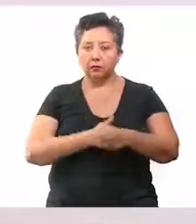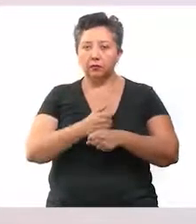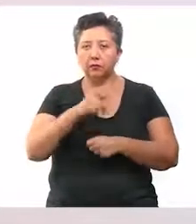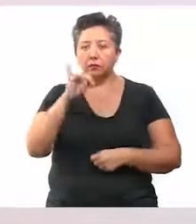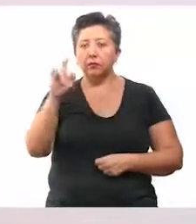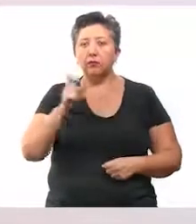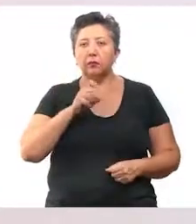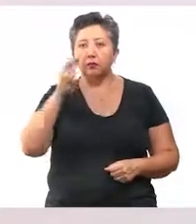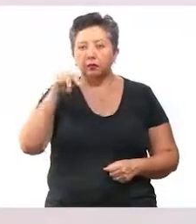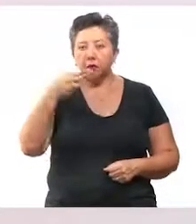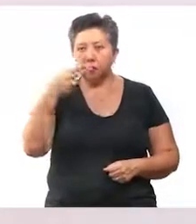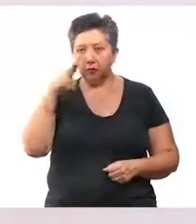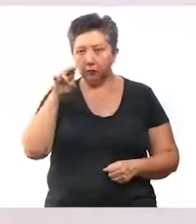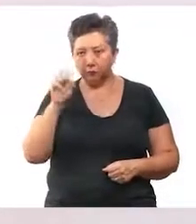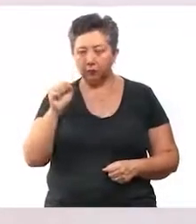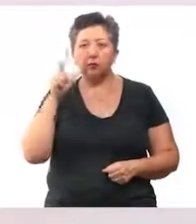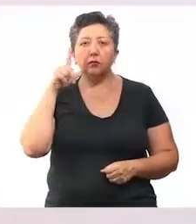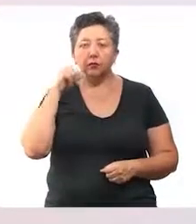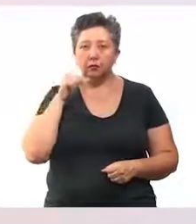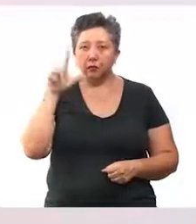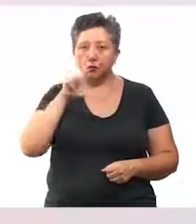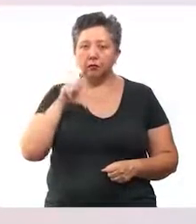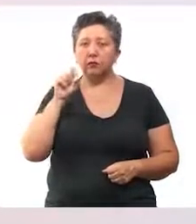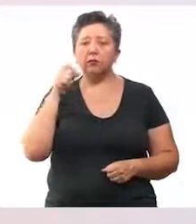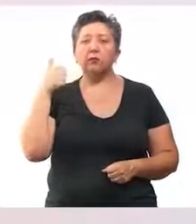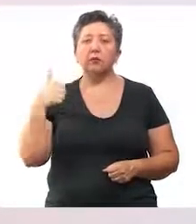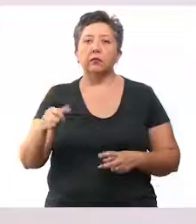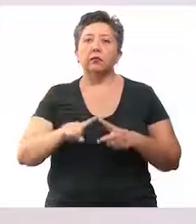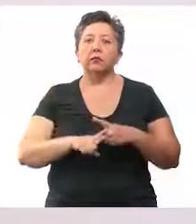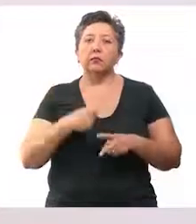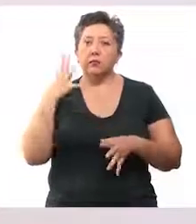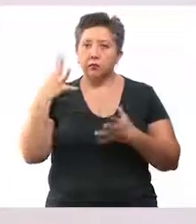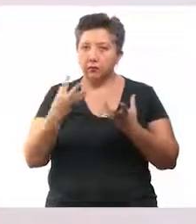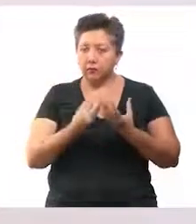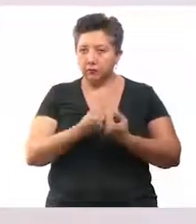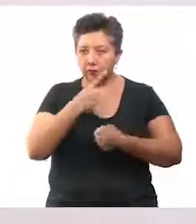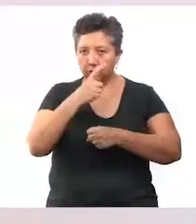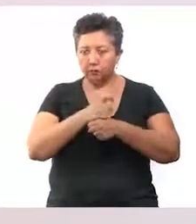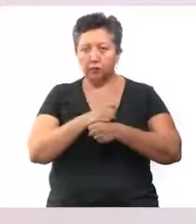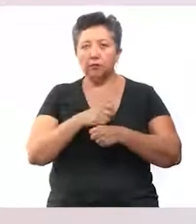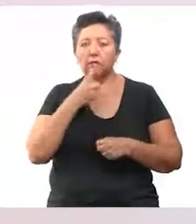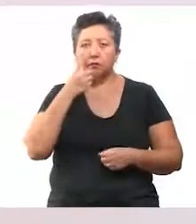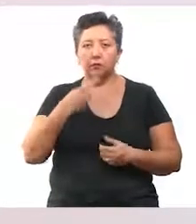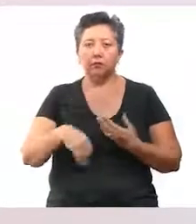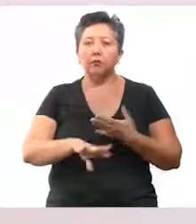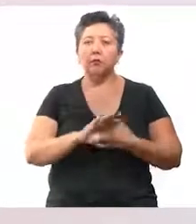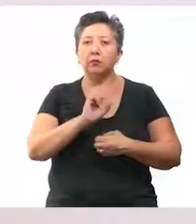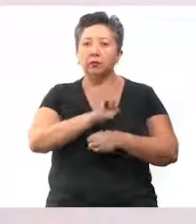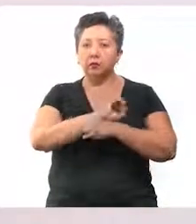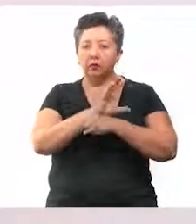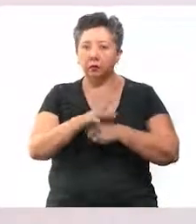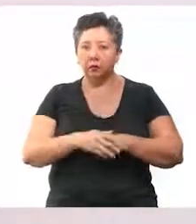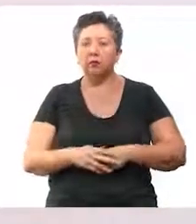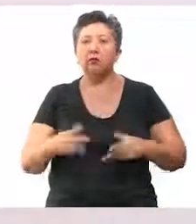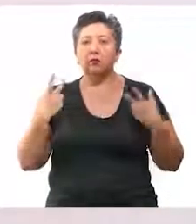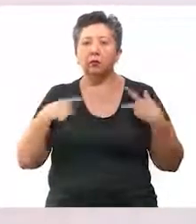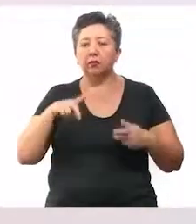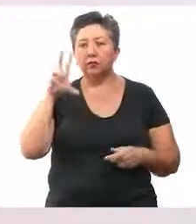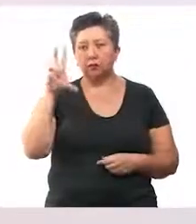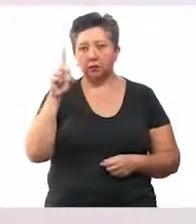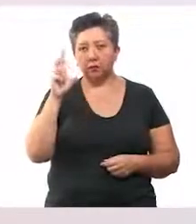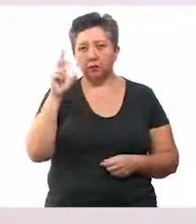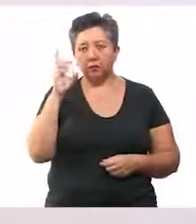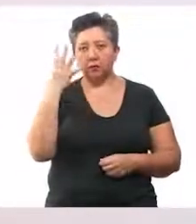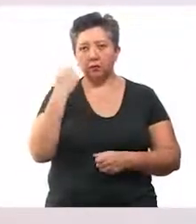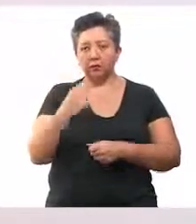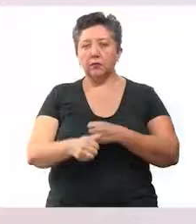en Tixmehuac. Mañana lunes 26 iniciaremos la aplicación de la primera dosis de la vacuna contra el coronavirus para personas de 30